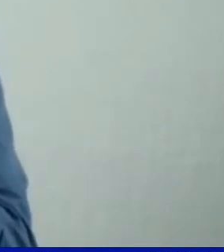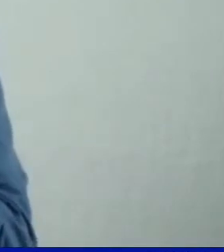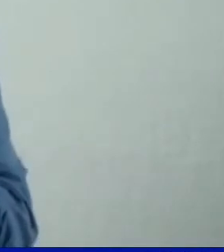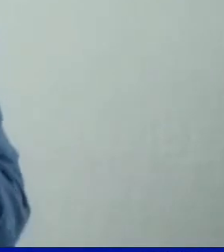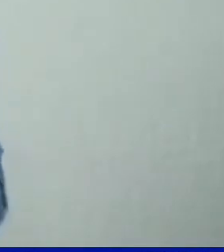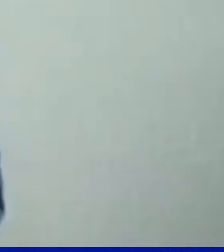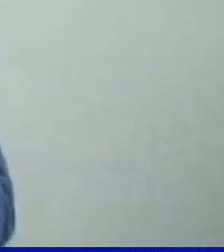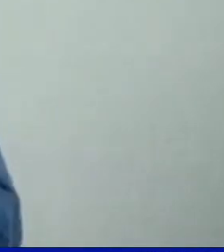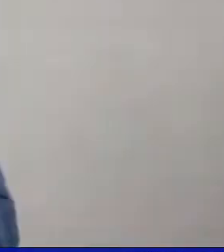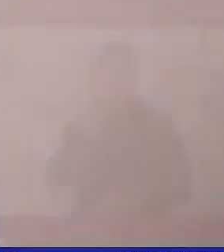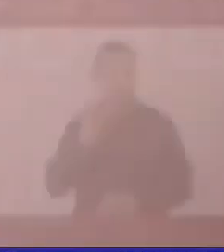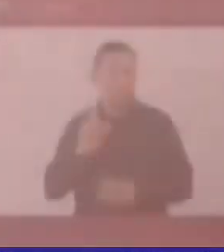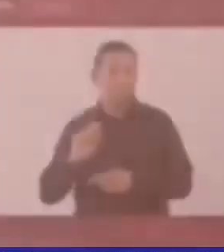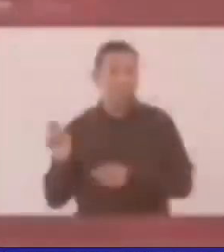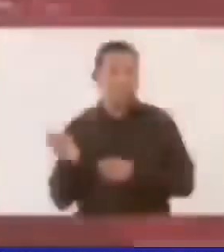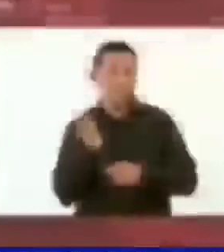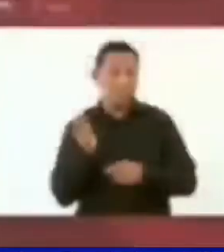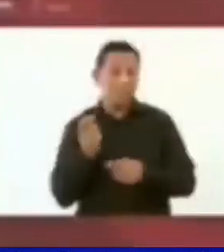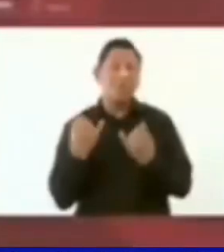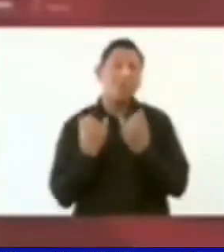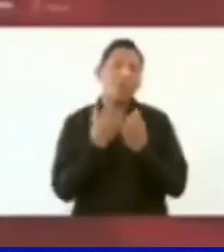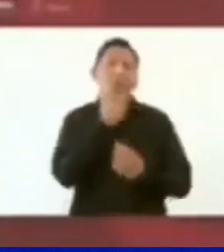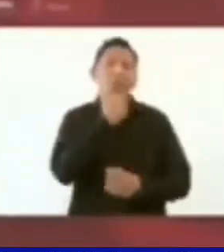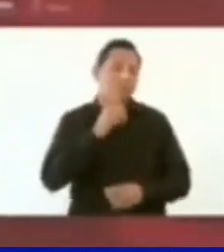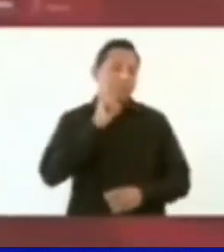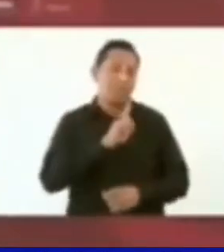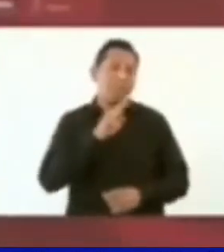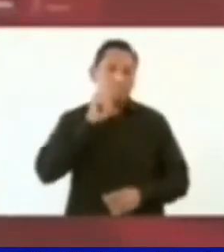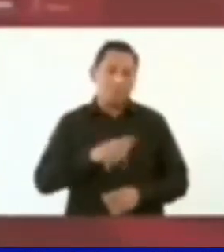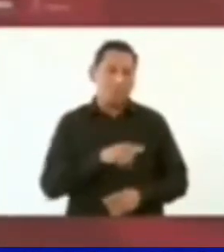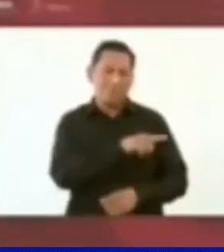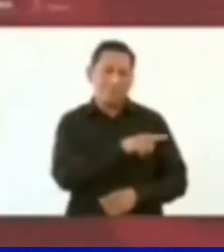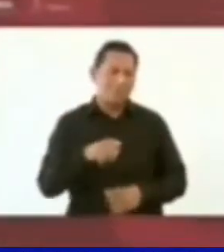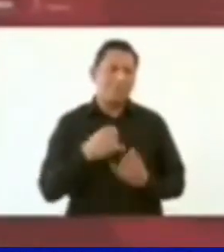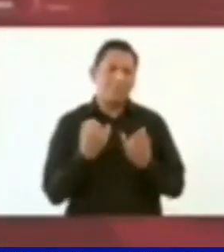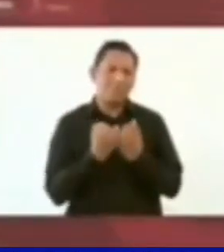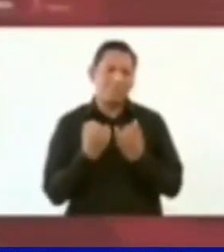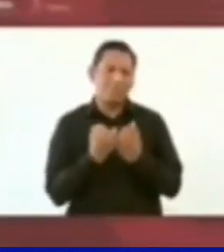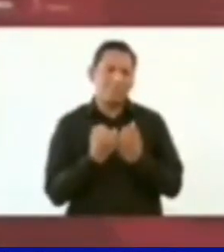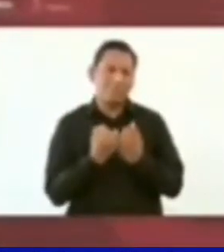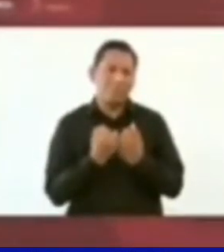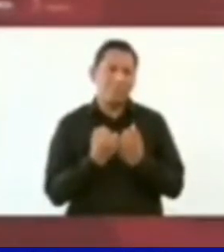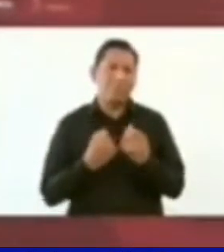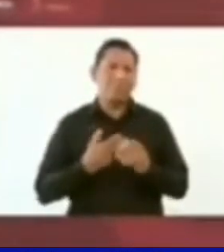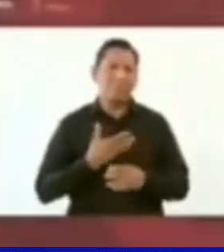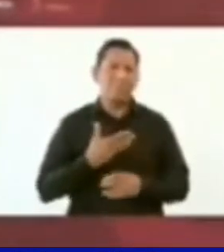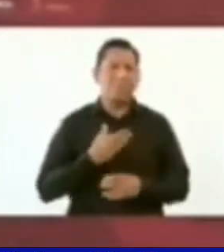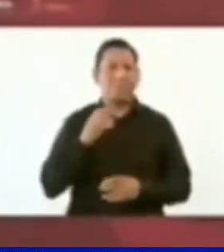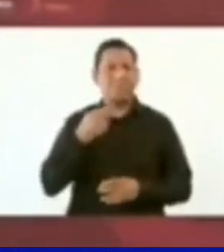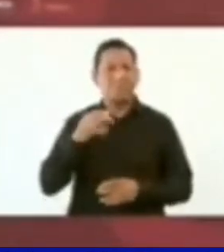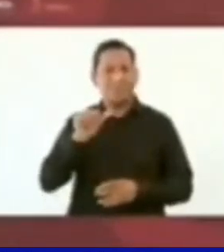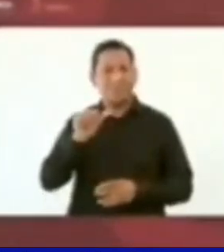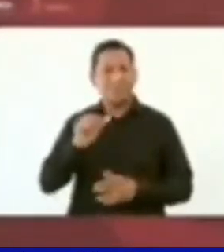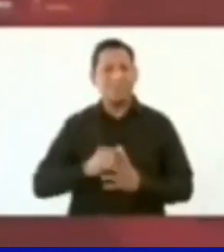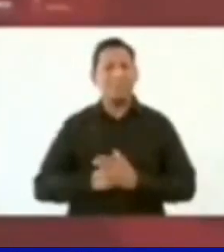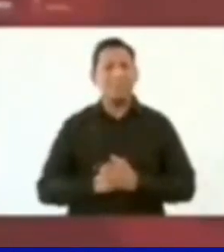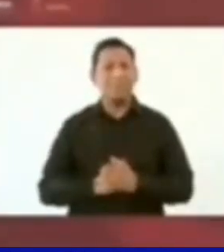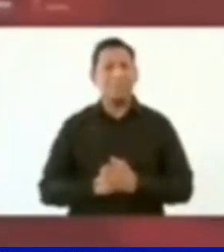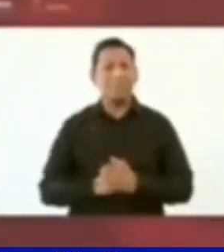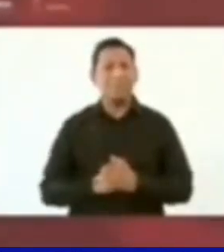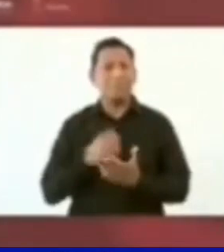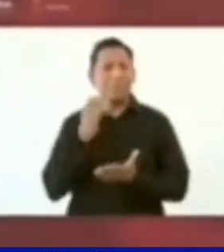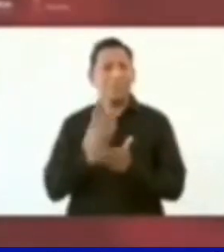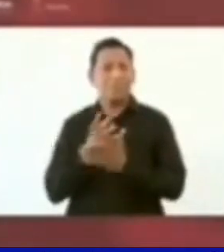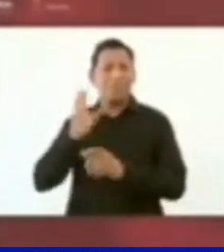llegara. Logró restablecer y resetear el sistema político, al grado de que pues están terriblemente angustiados